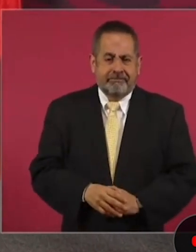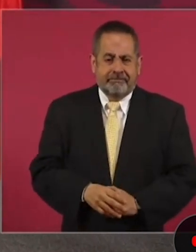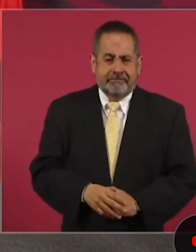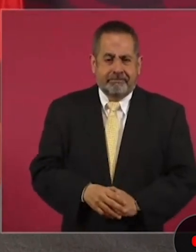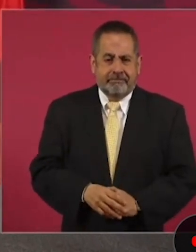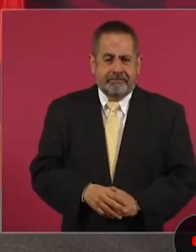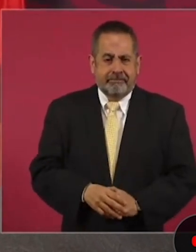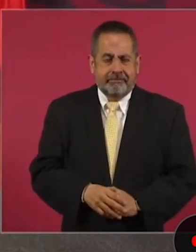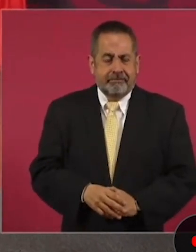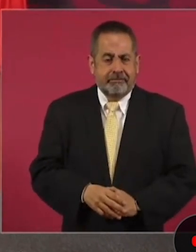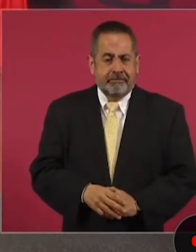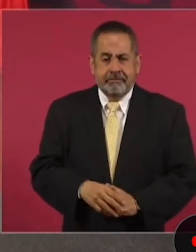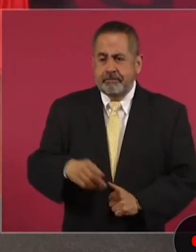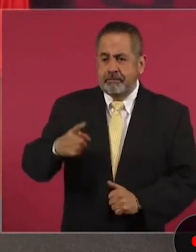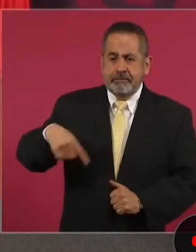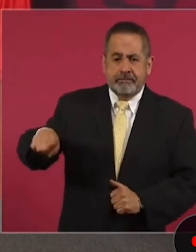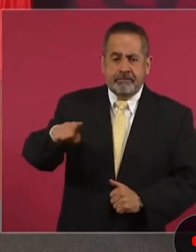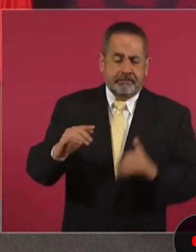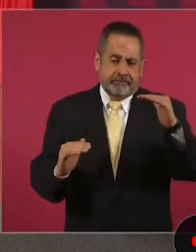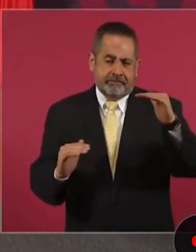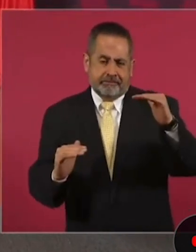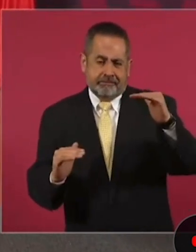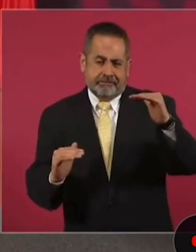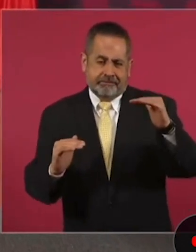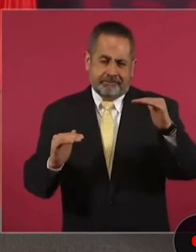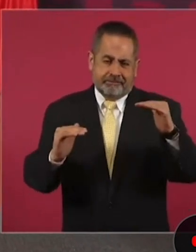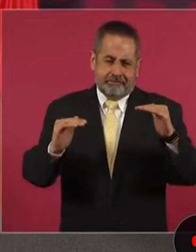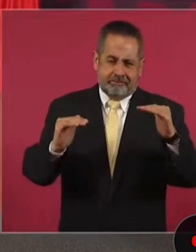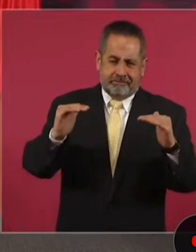la pobreza y la desigualdad,